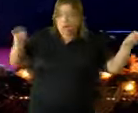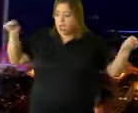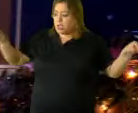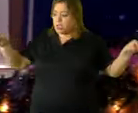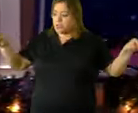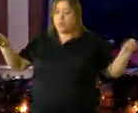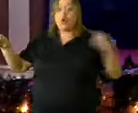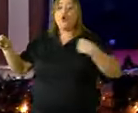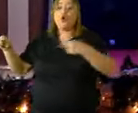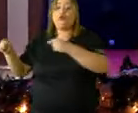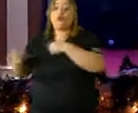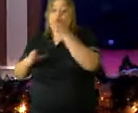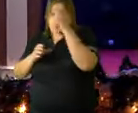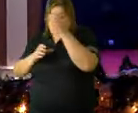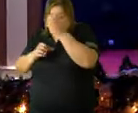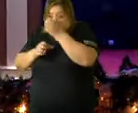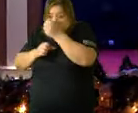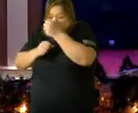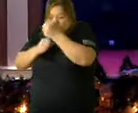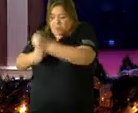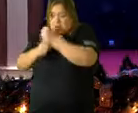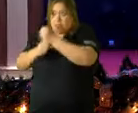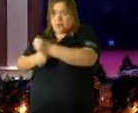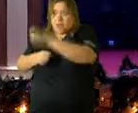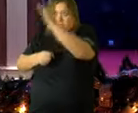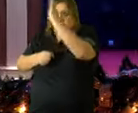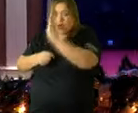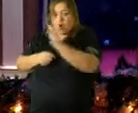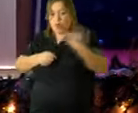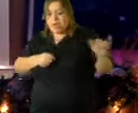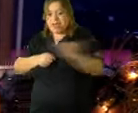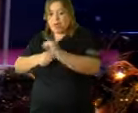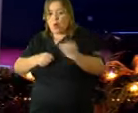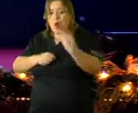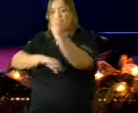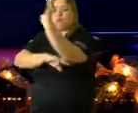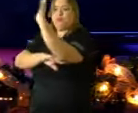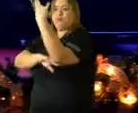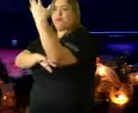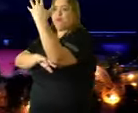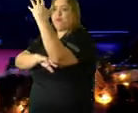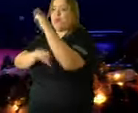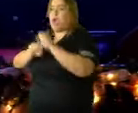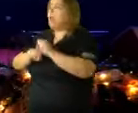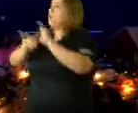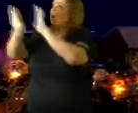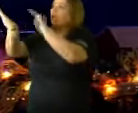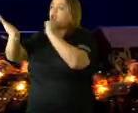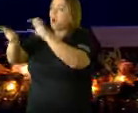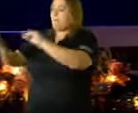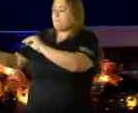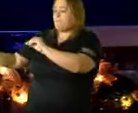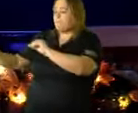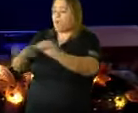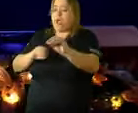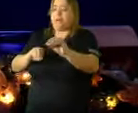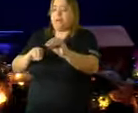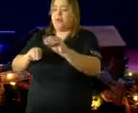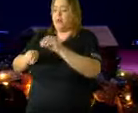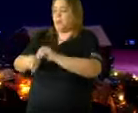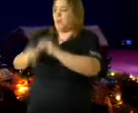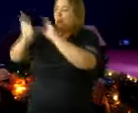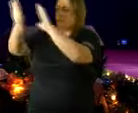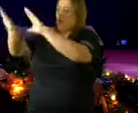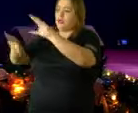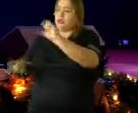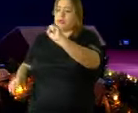en Jehová son como el monte de Sión, que no se mueven, que no se mueven, que no se mueven, que no se